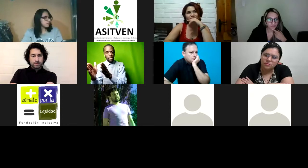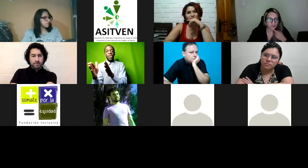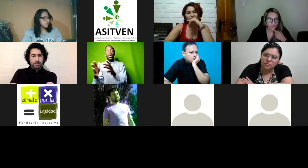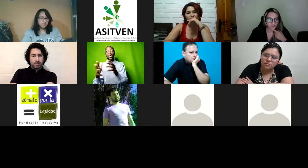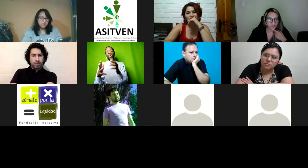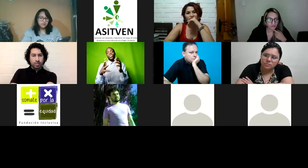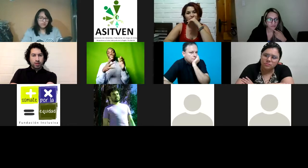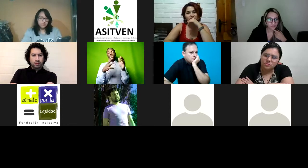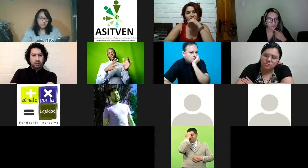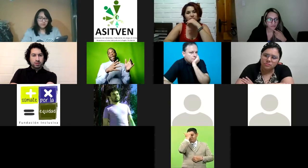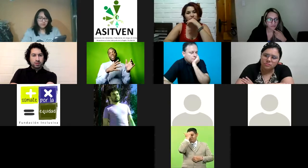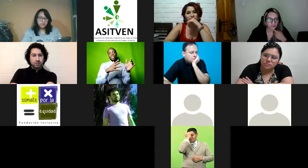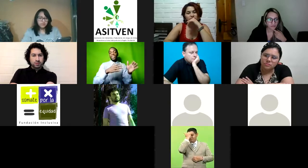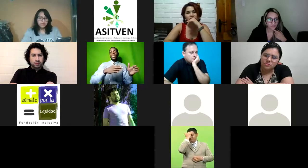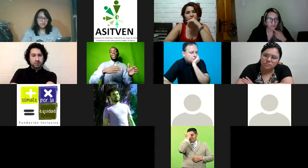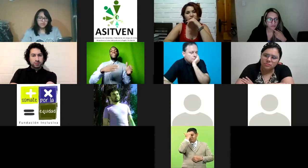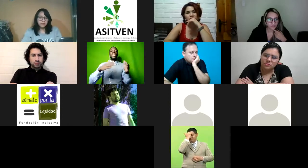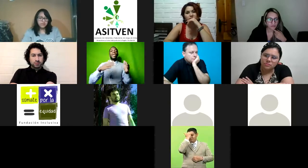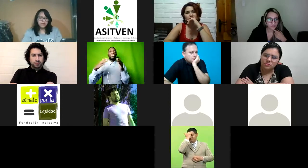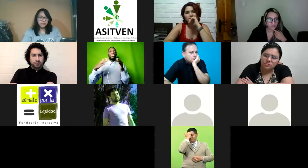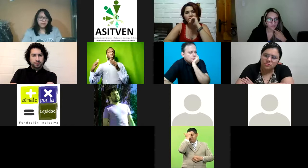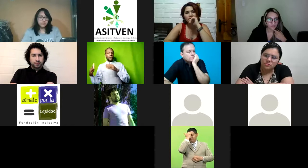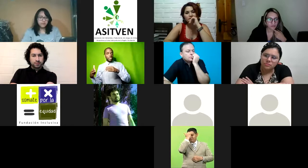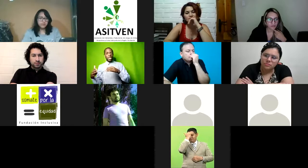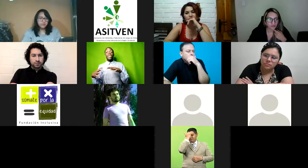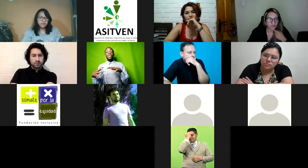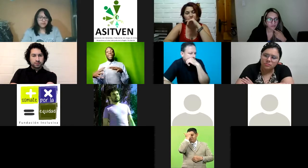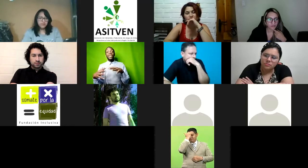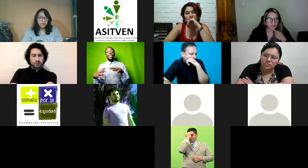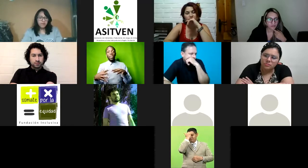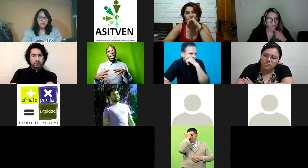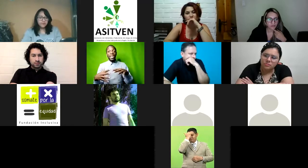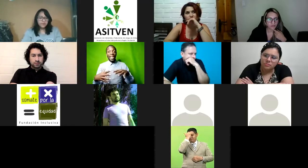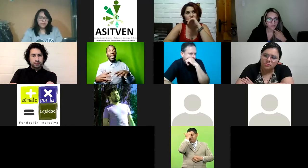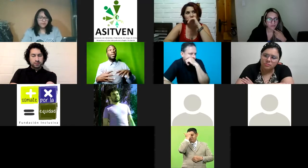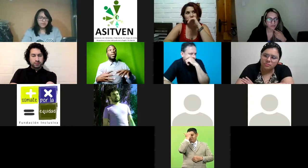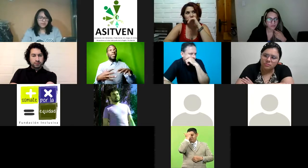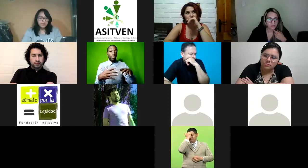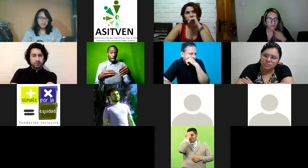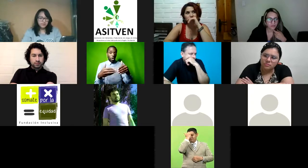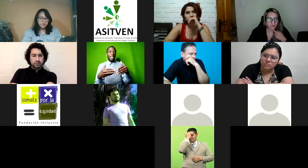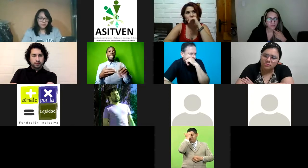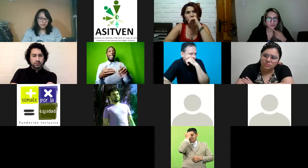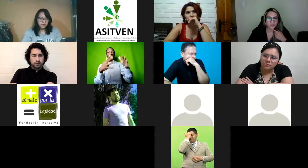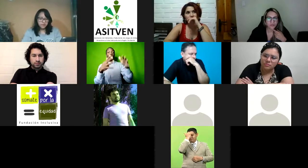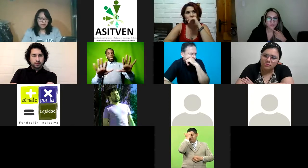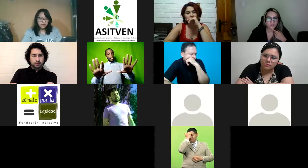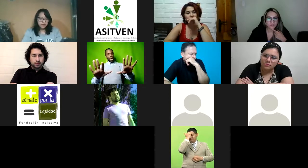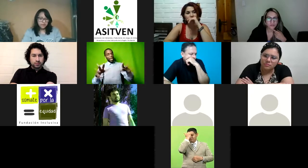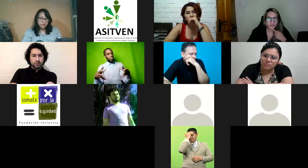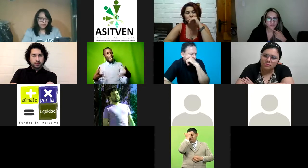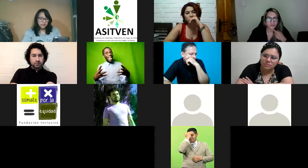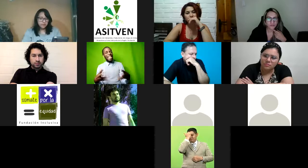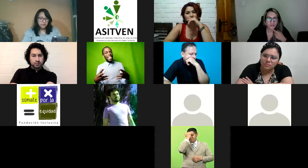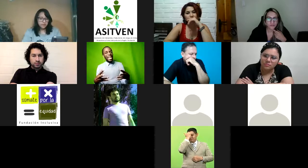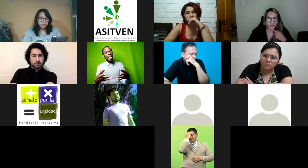allá. Cuando iban a Francia, así tenían que hacerlo. Y pasó algo muy interesante que es lo que descubrió, que ya ves que hay